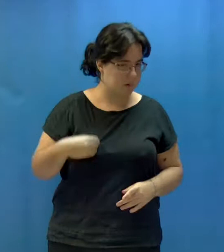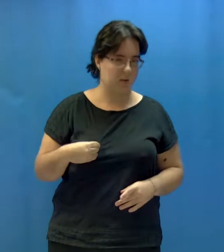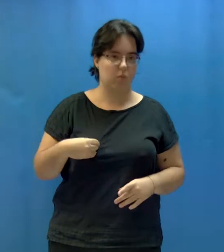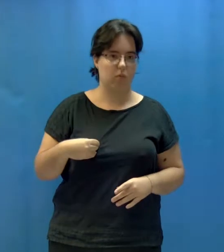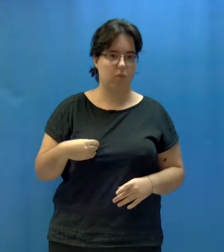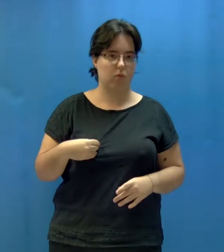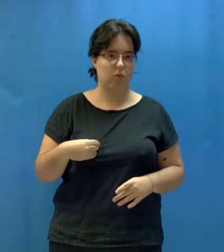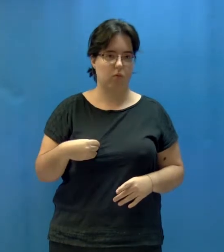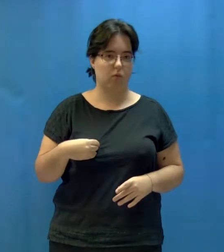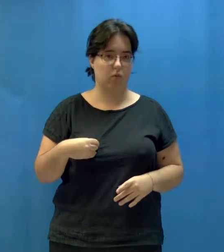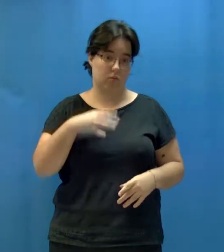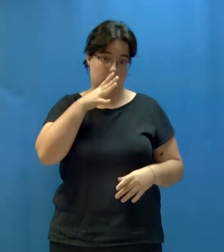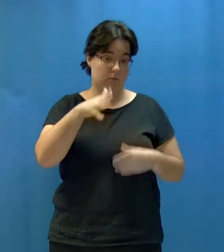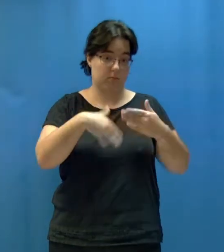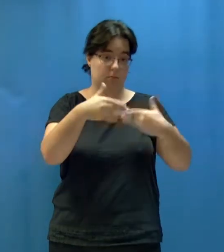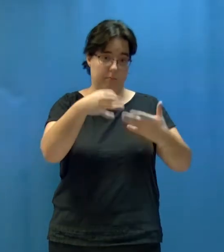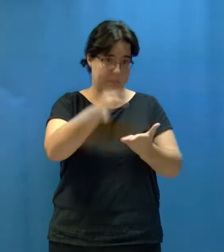adelantábamos, porque